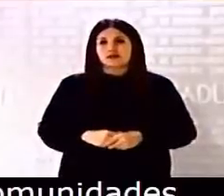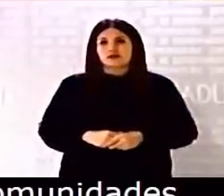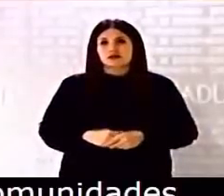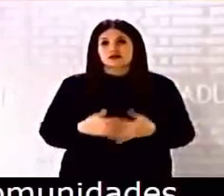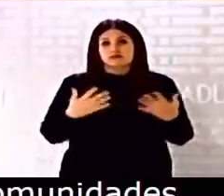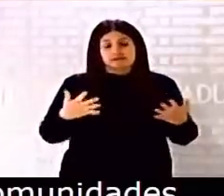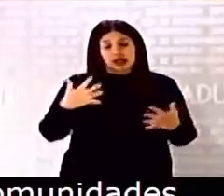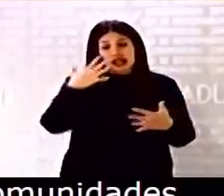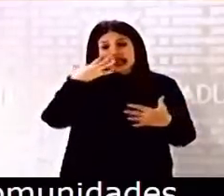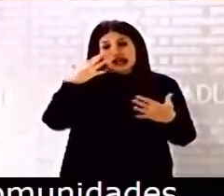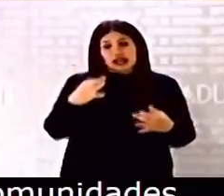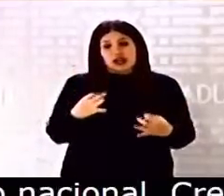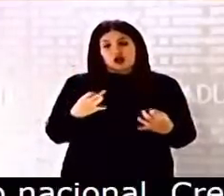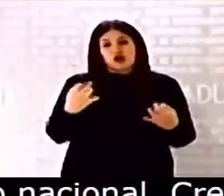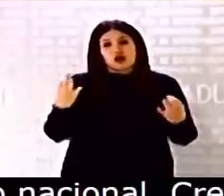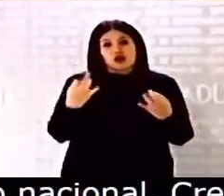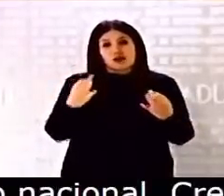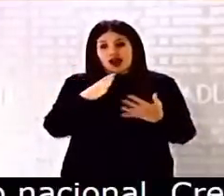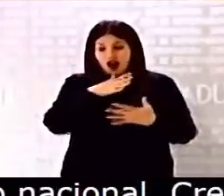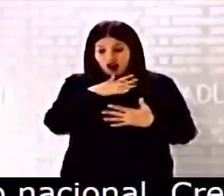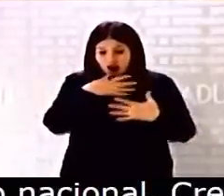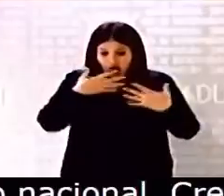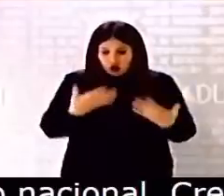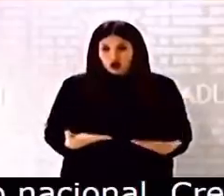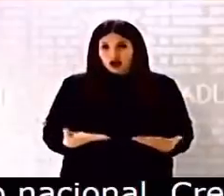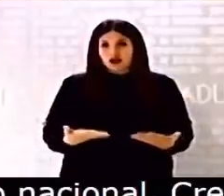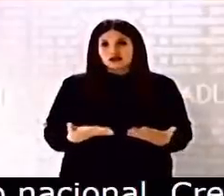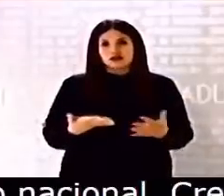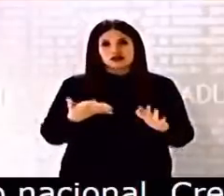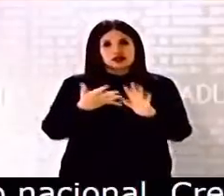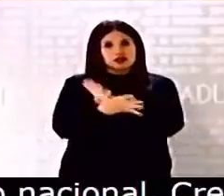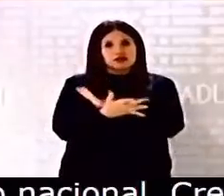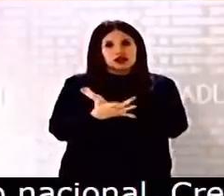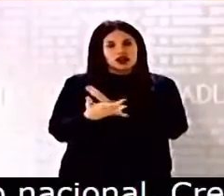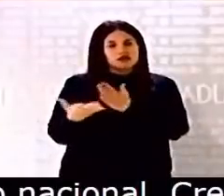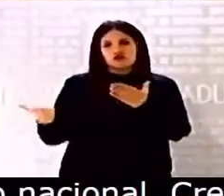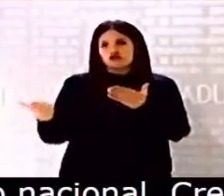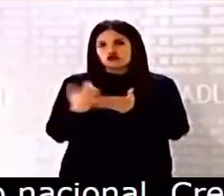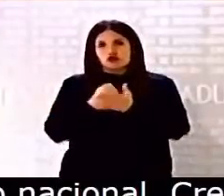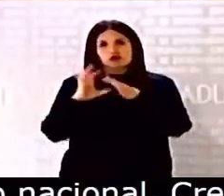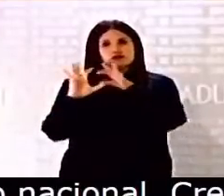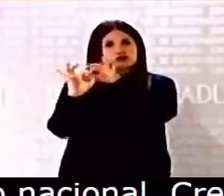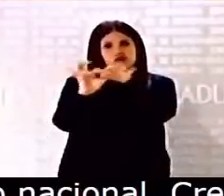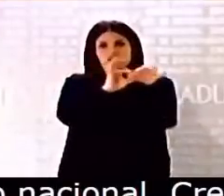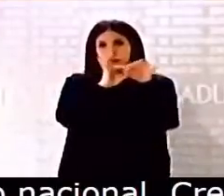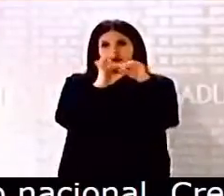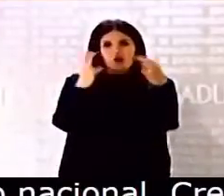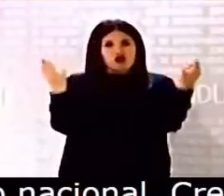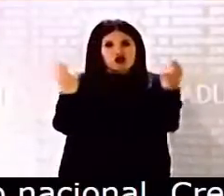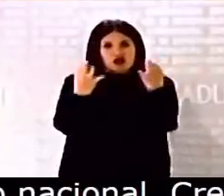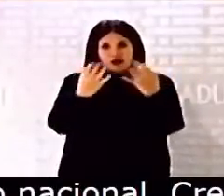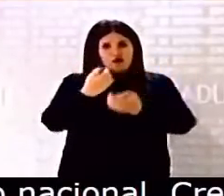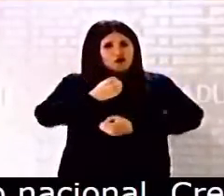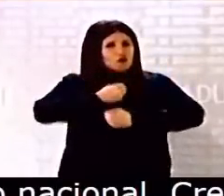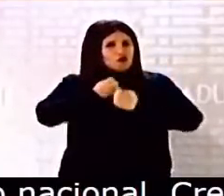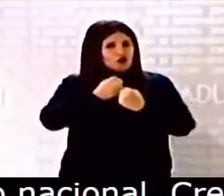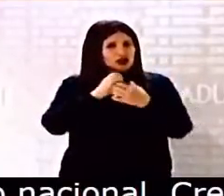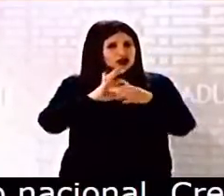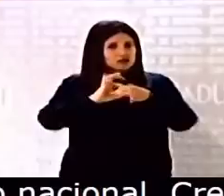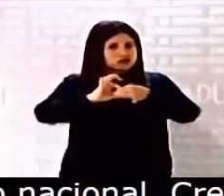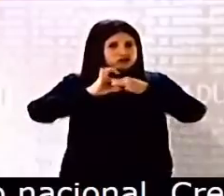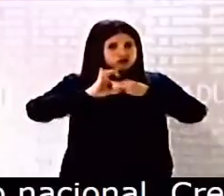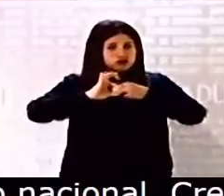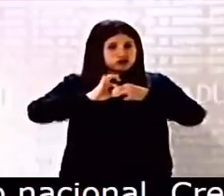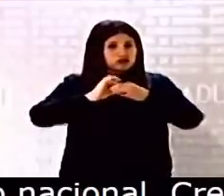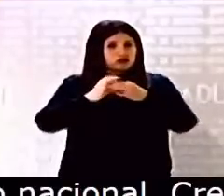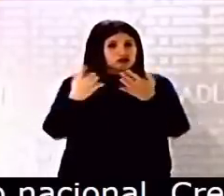porque creo que tenemos que lanzar en este momento un mensaje de unidad, un mensaje potente, un mensaje